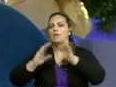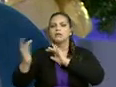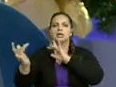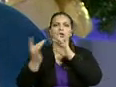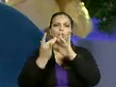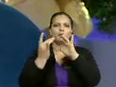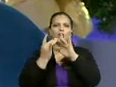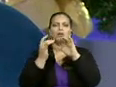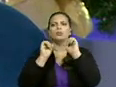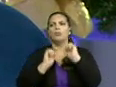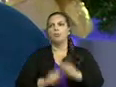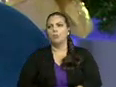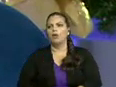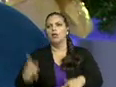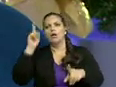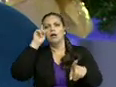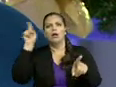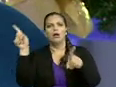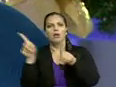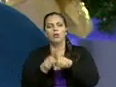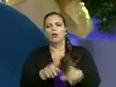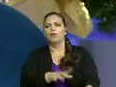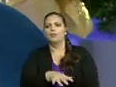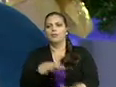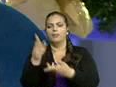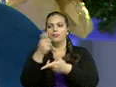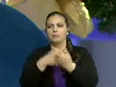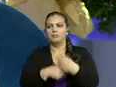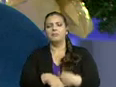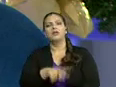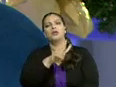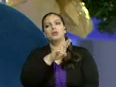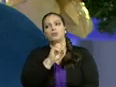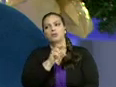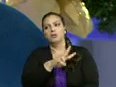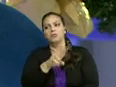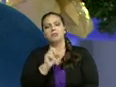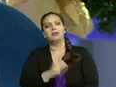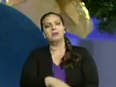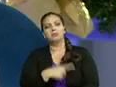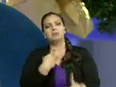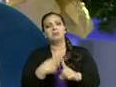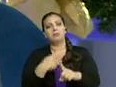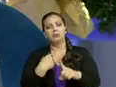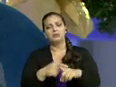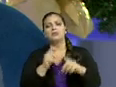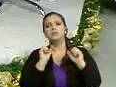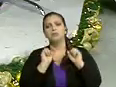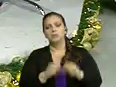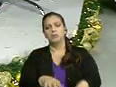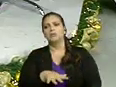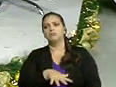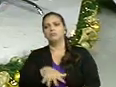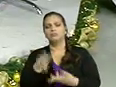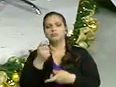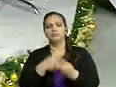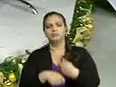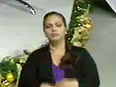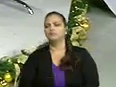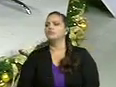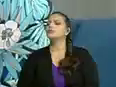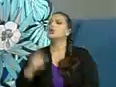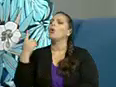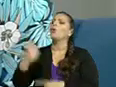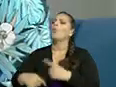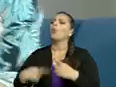Unidos que nos enrumba y nos enfila a un 2020 muy atractivo y muy prometedor. En ese punto específico, ¿cuándo será